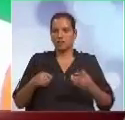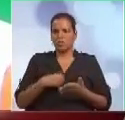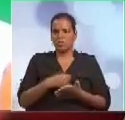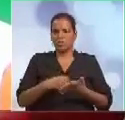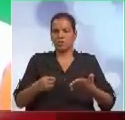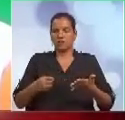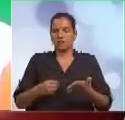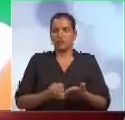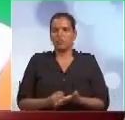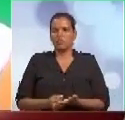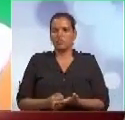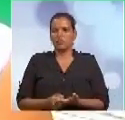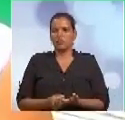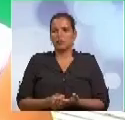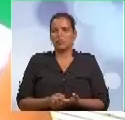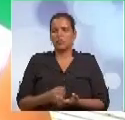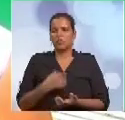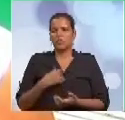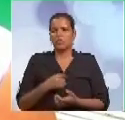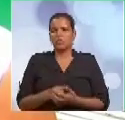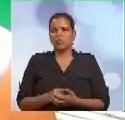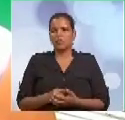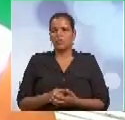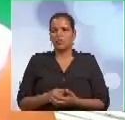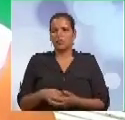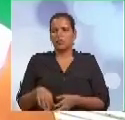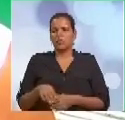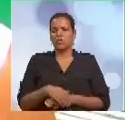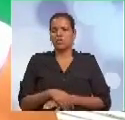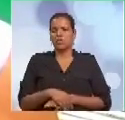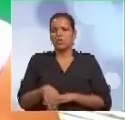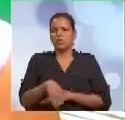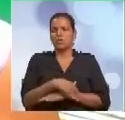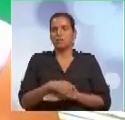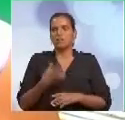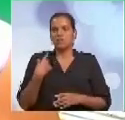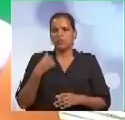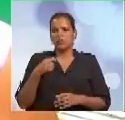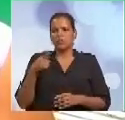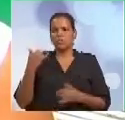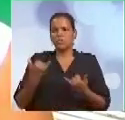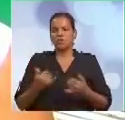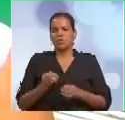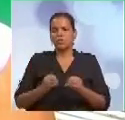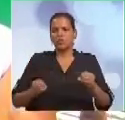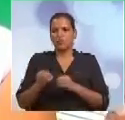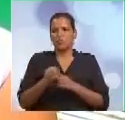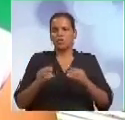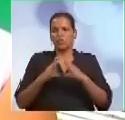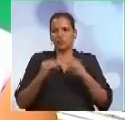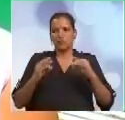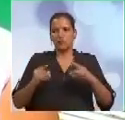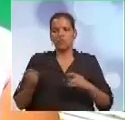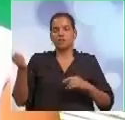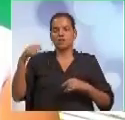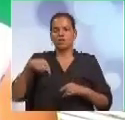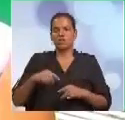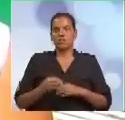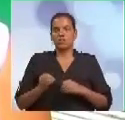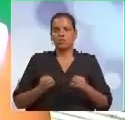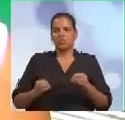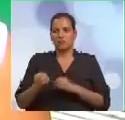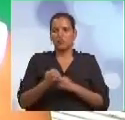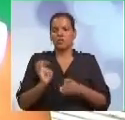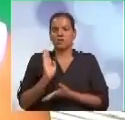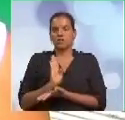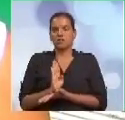registrar, actualizar en Bolívar y Rocafuerte. A eso me voy ahora para volver acá a vuelta